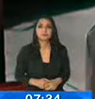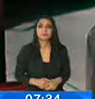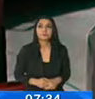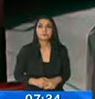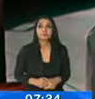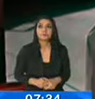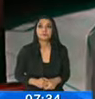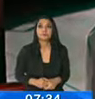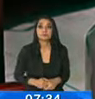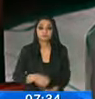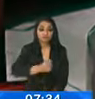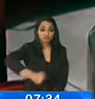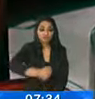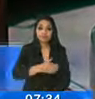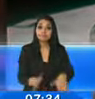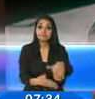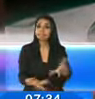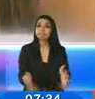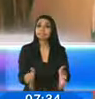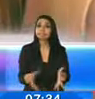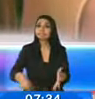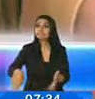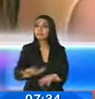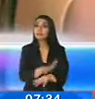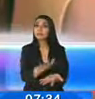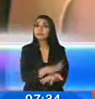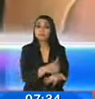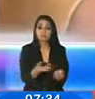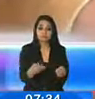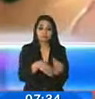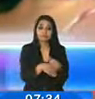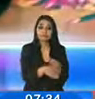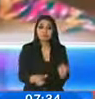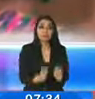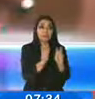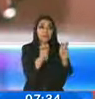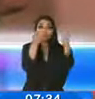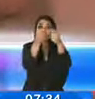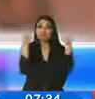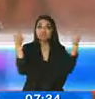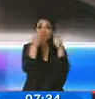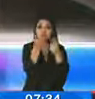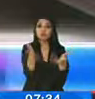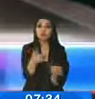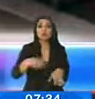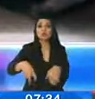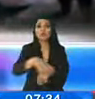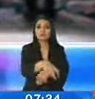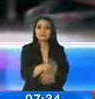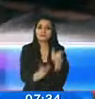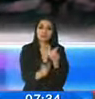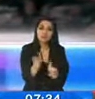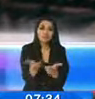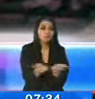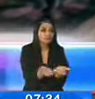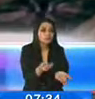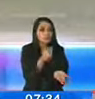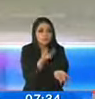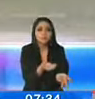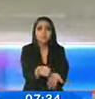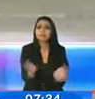Las ollas no cocinaron como de costumbre. La vajilla quedó guardada en el modular ante la falta de turistas a quienes servir